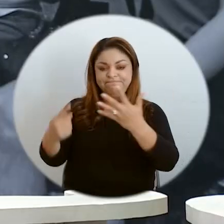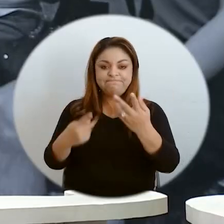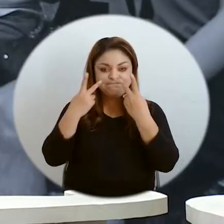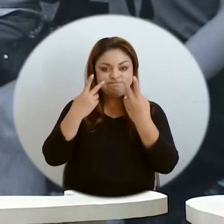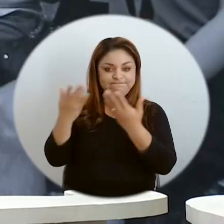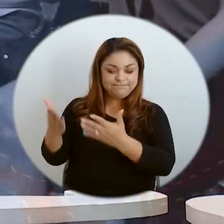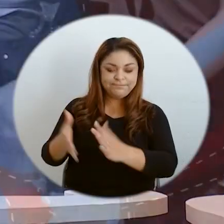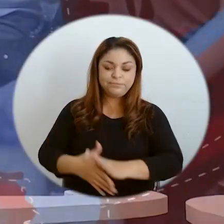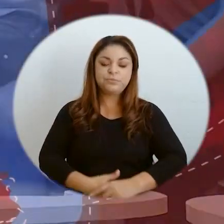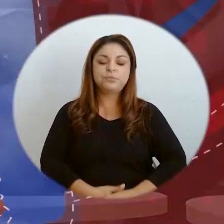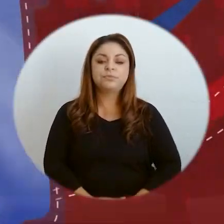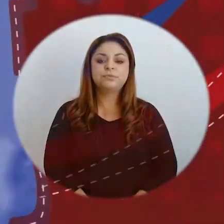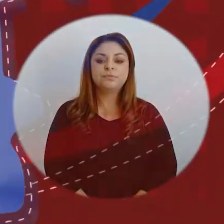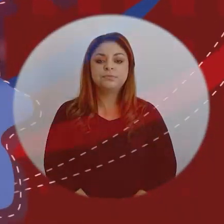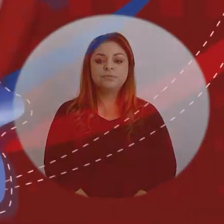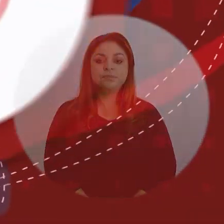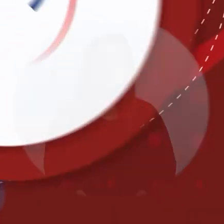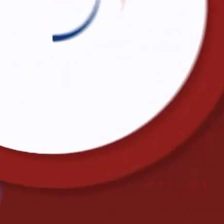sus comentarios.